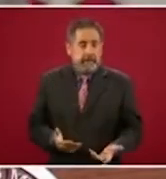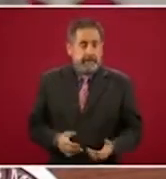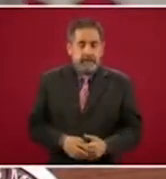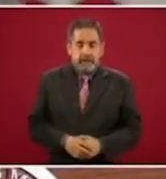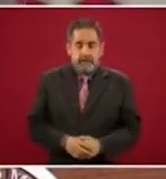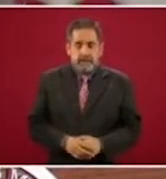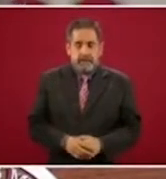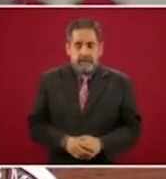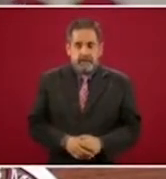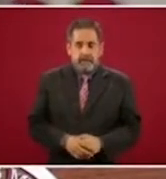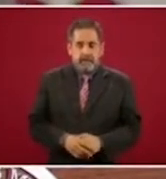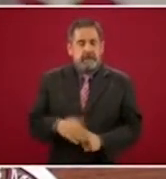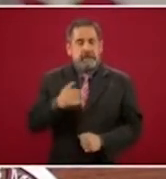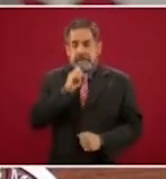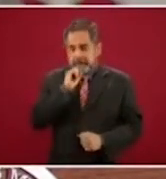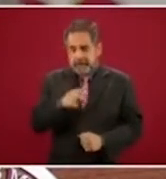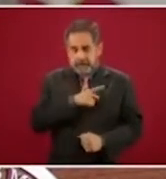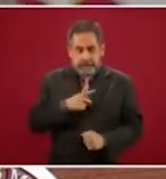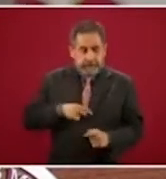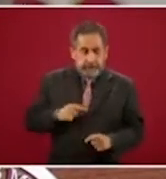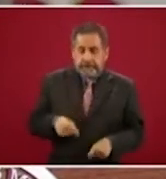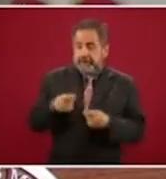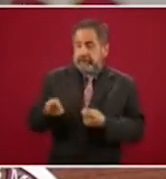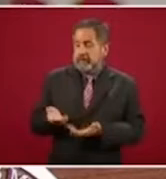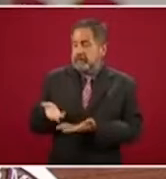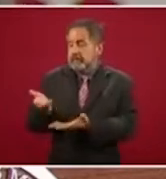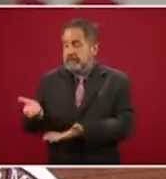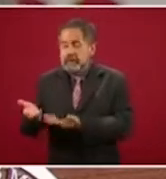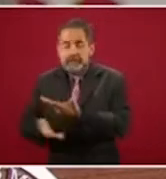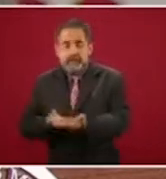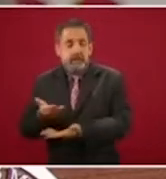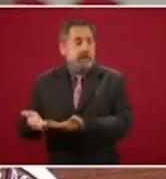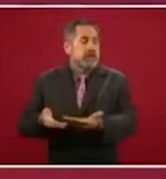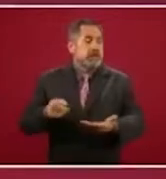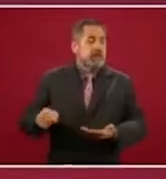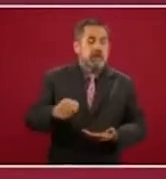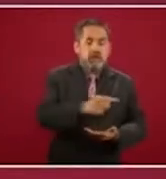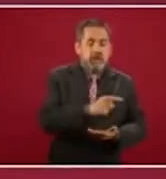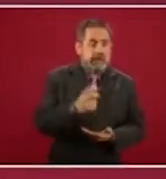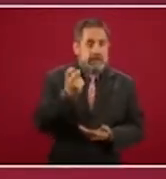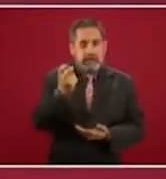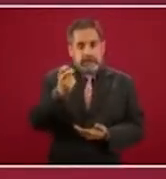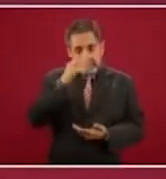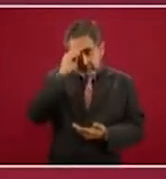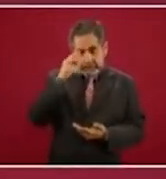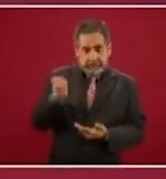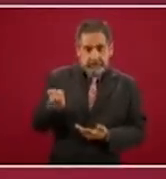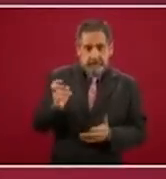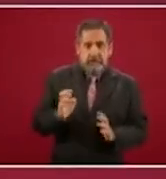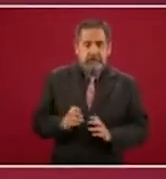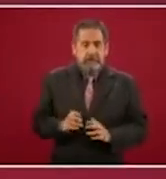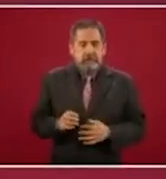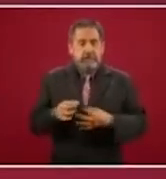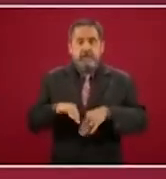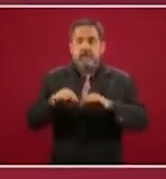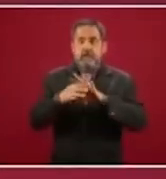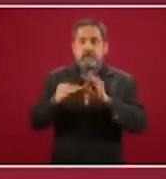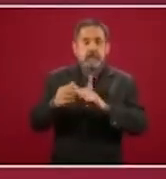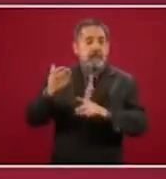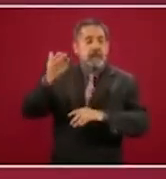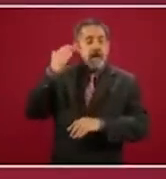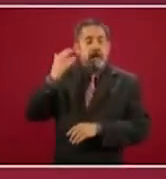y tiene que dar servicio eso es lo que no